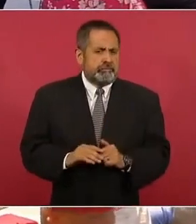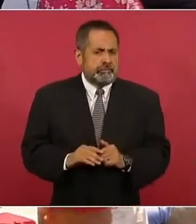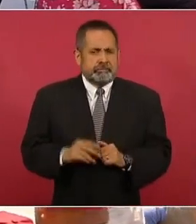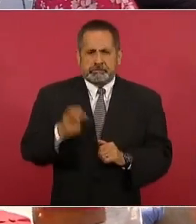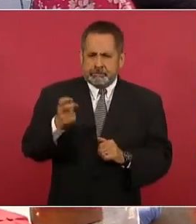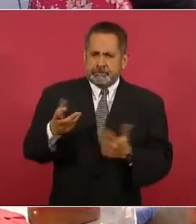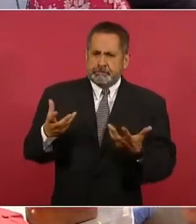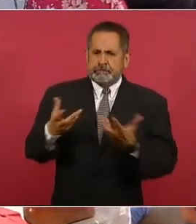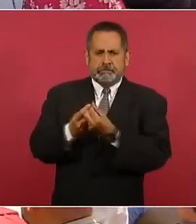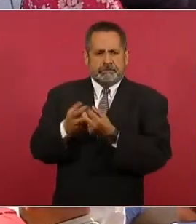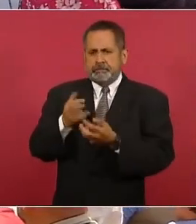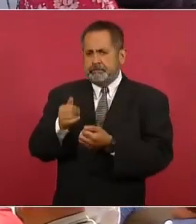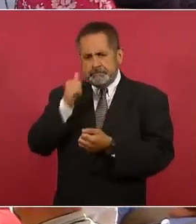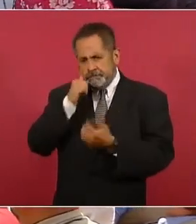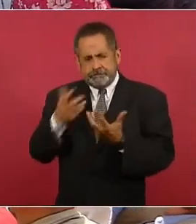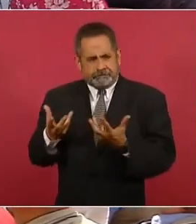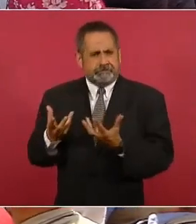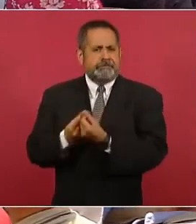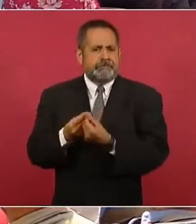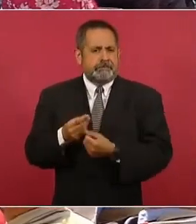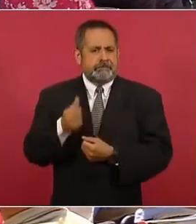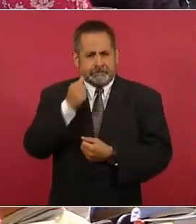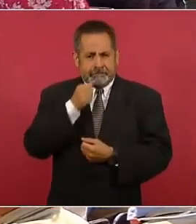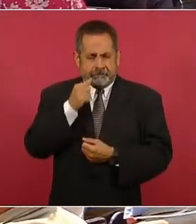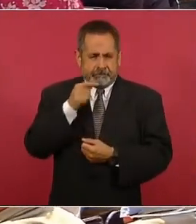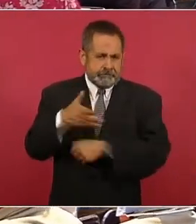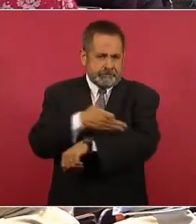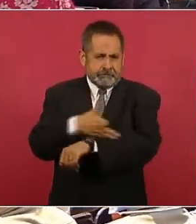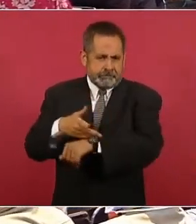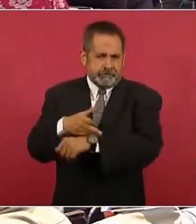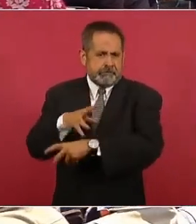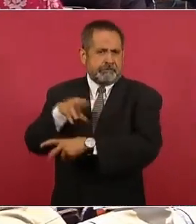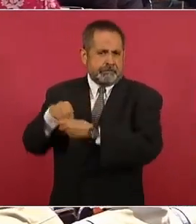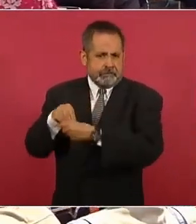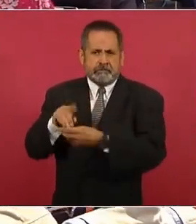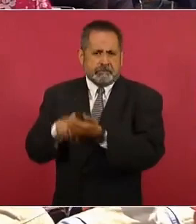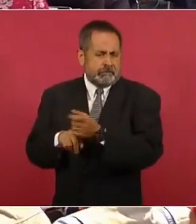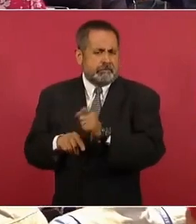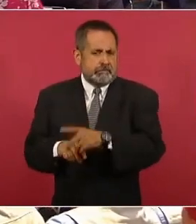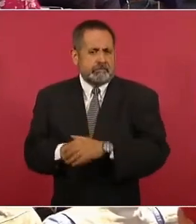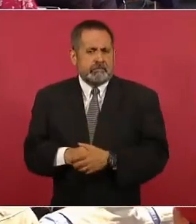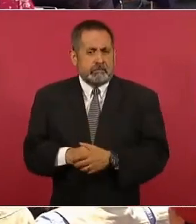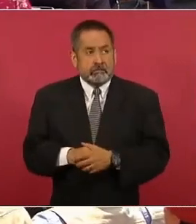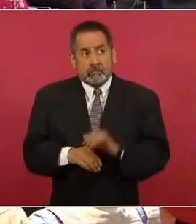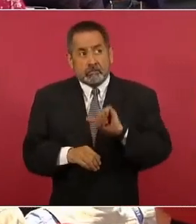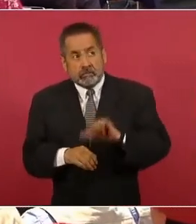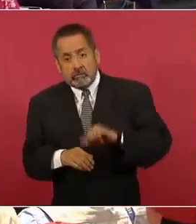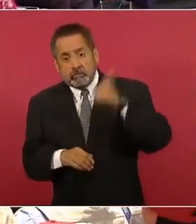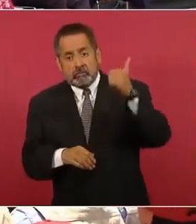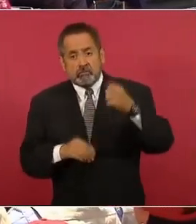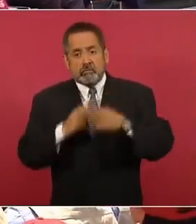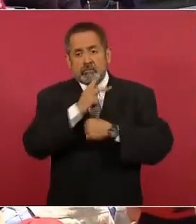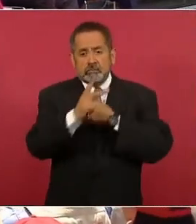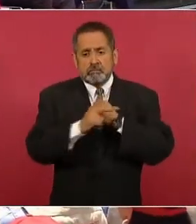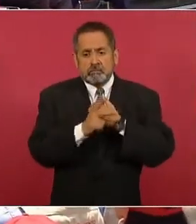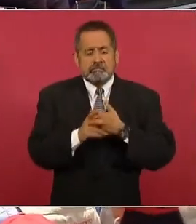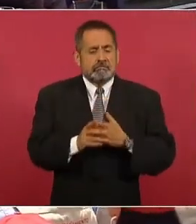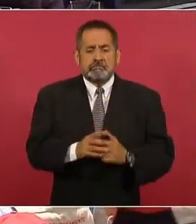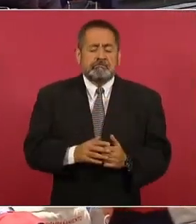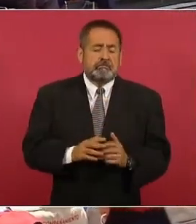están juntos, en familia. En otros países